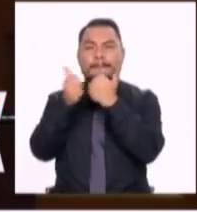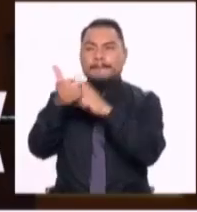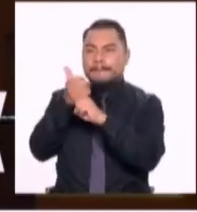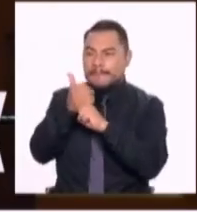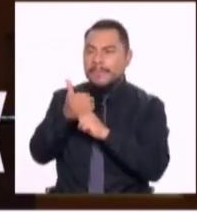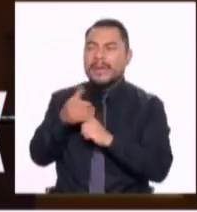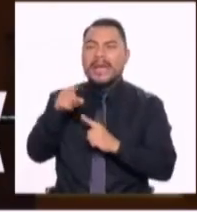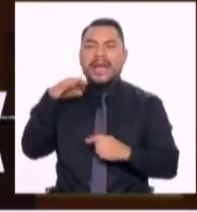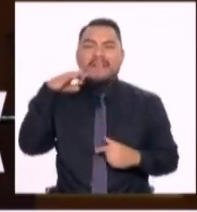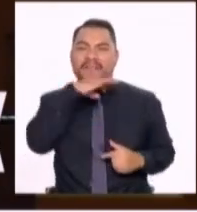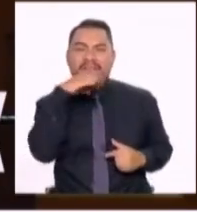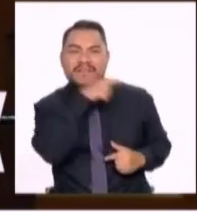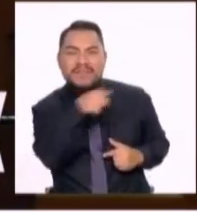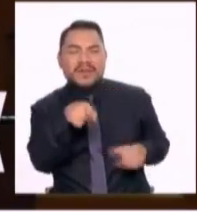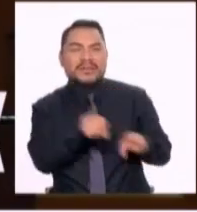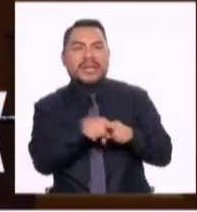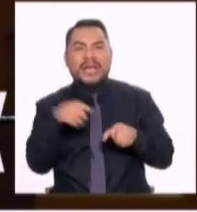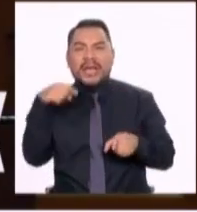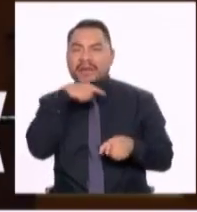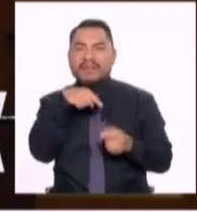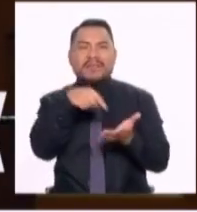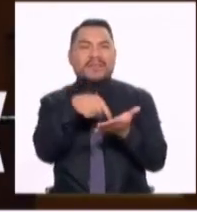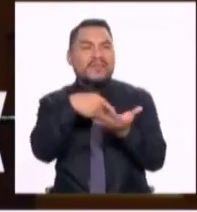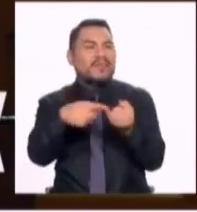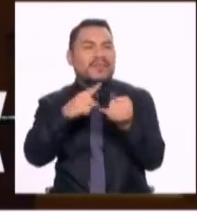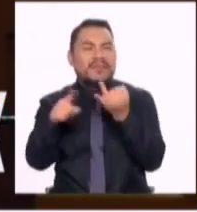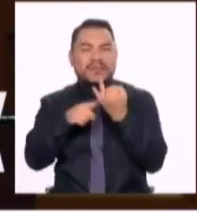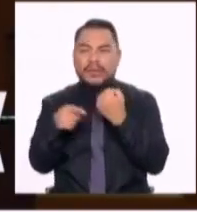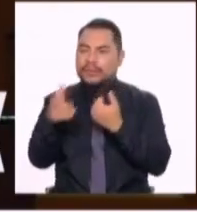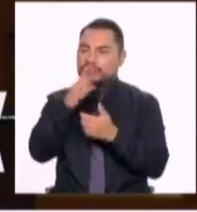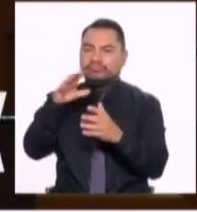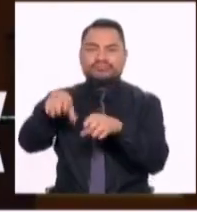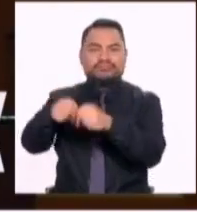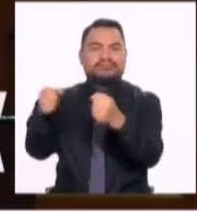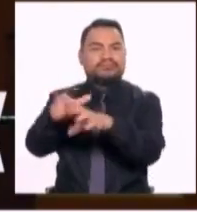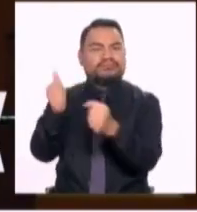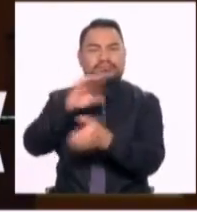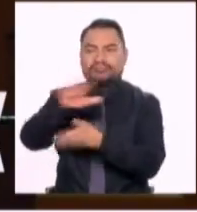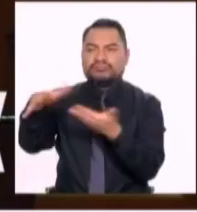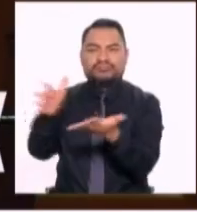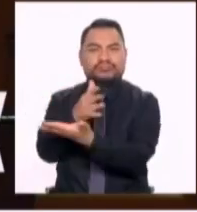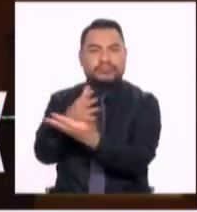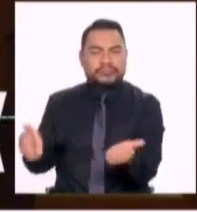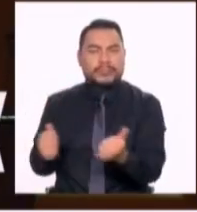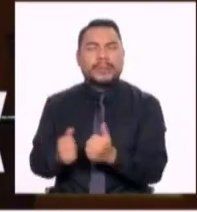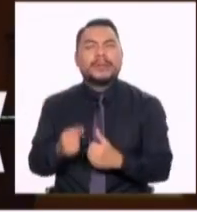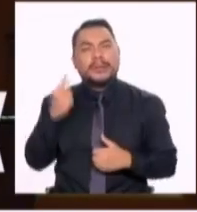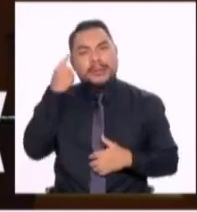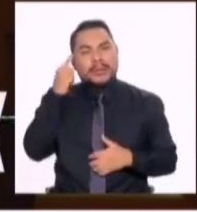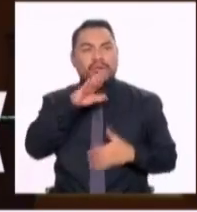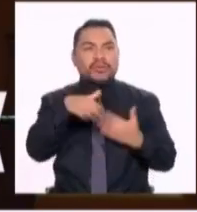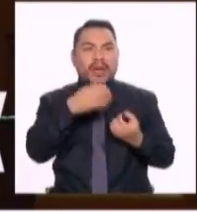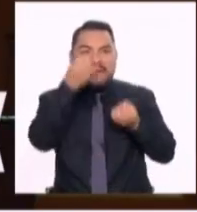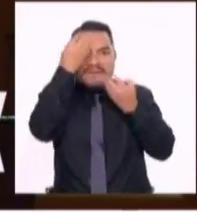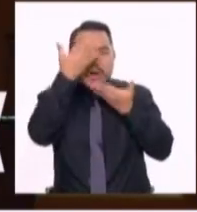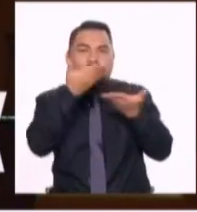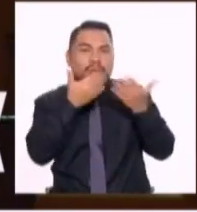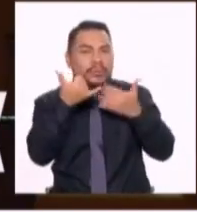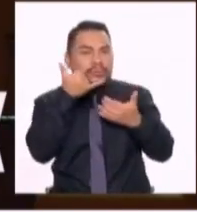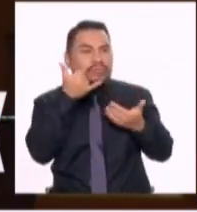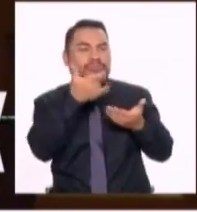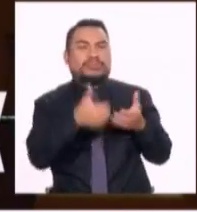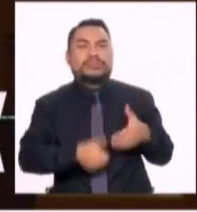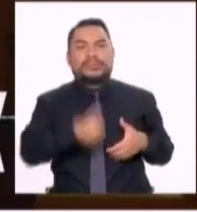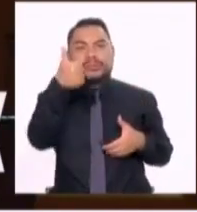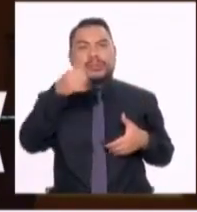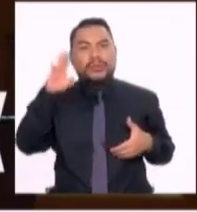Y sobre todo, ¿no? El pueblo americano también ya ha salido a levantar su voz de protesta, porque no solamente por